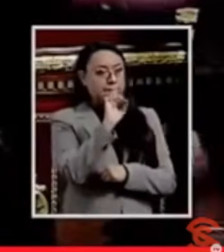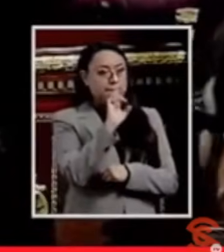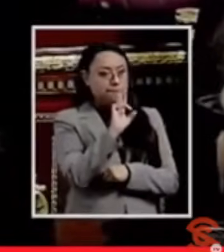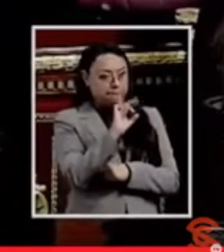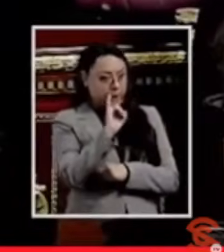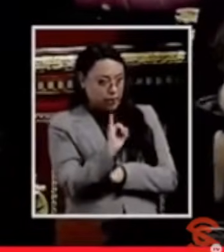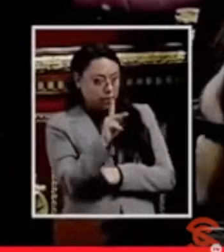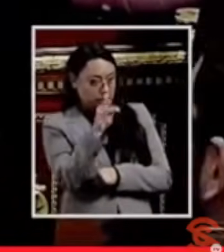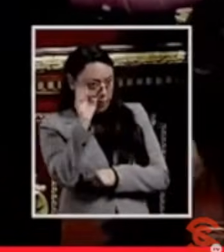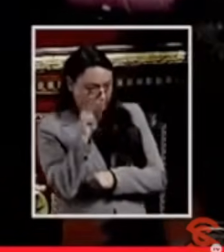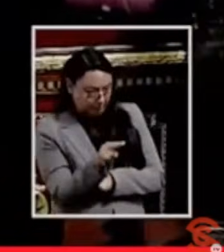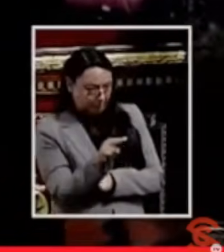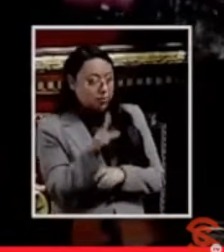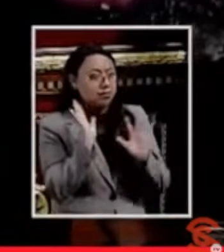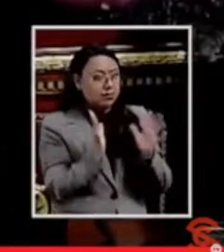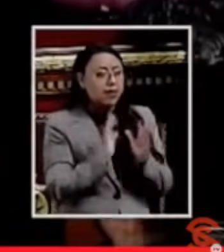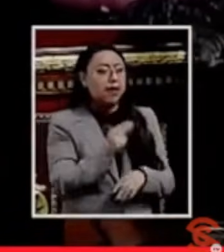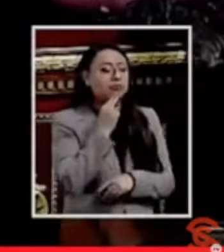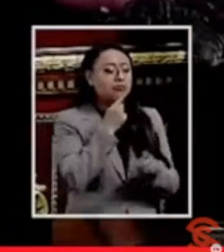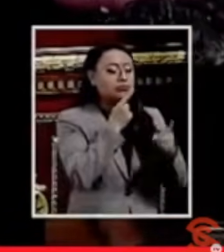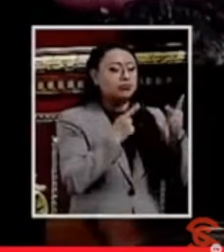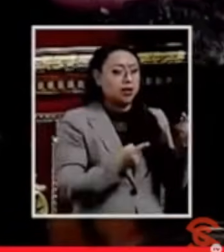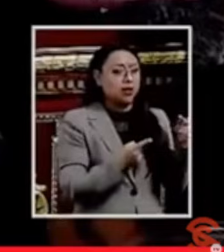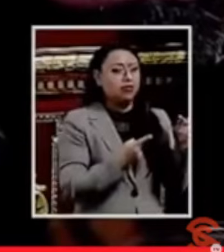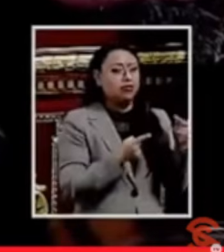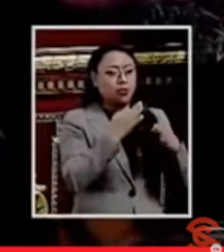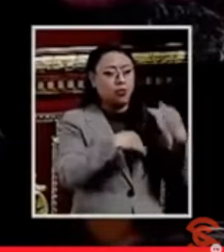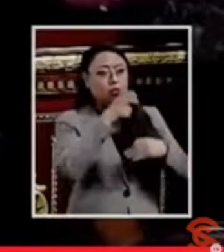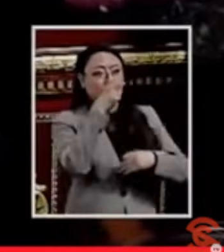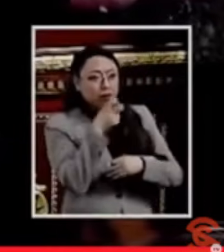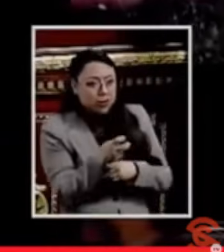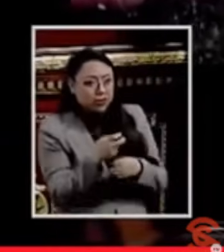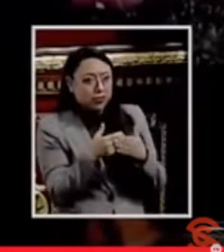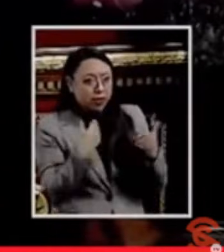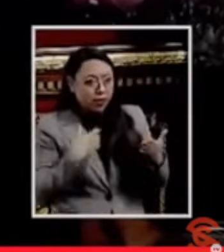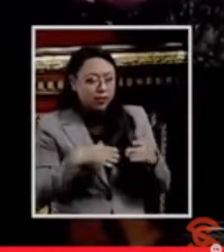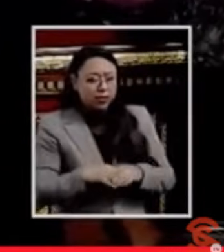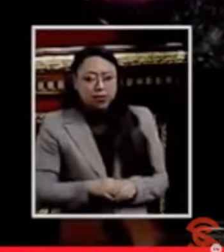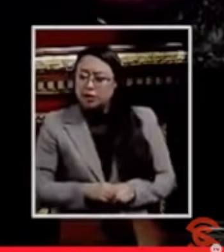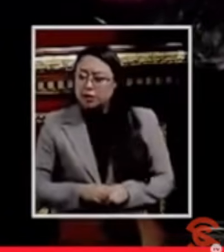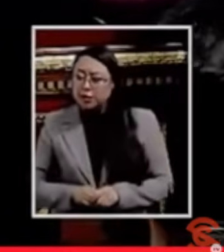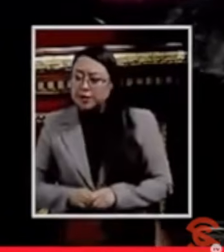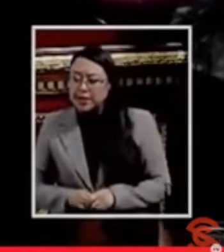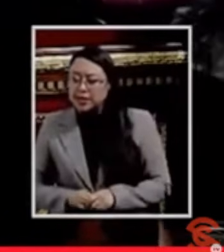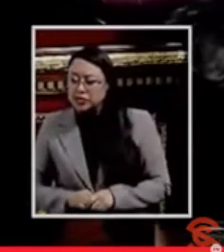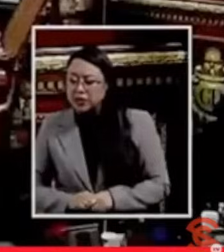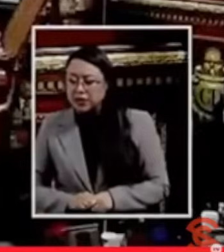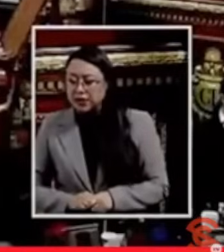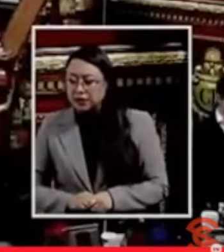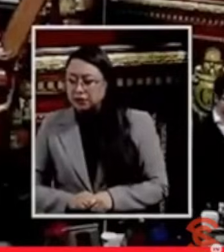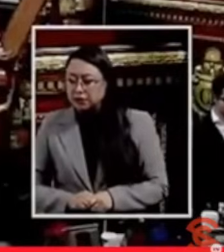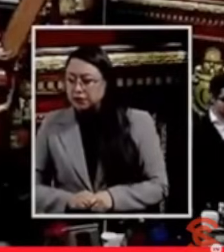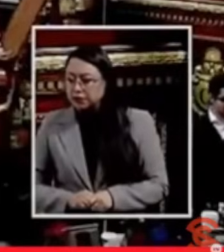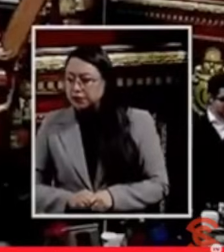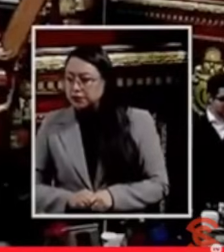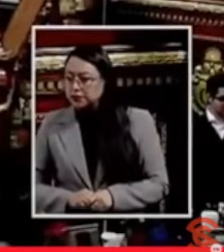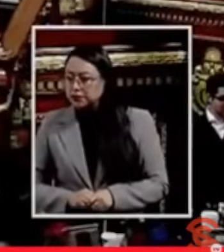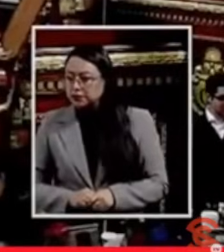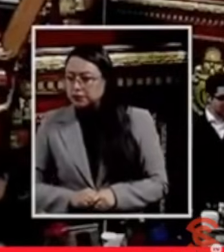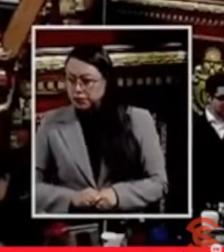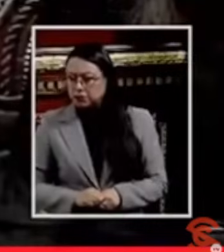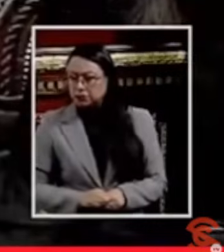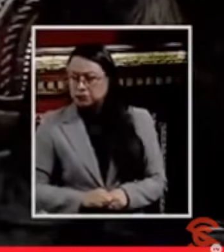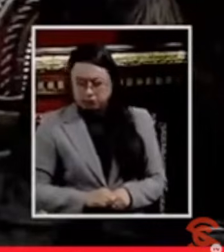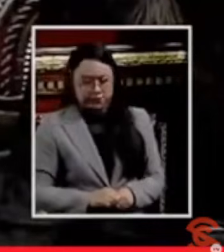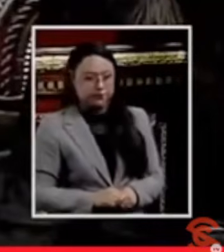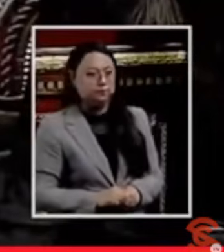lo aceptamos, entendemos perfectamente pues que tienen que defender a su jefe, ¿no? Pero te